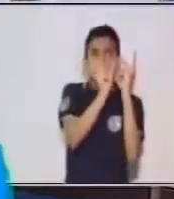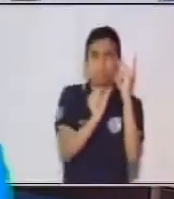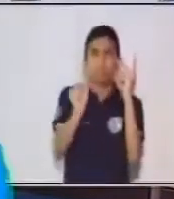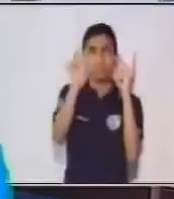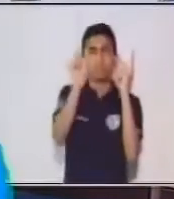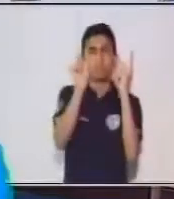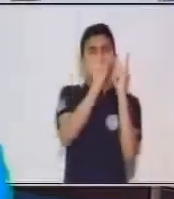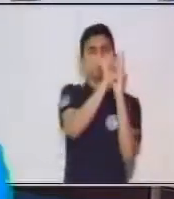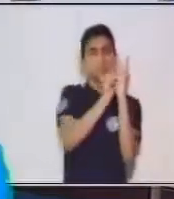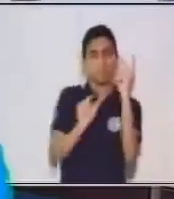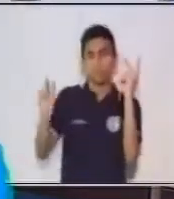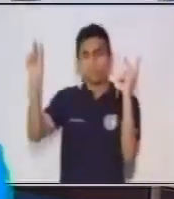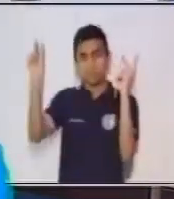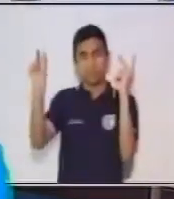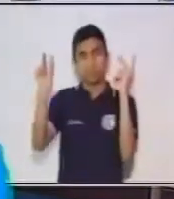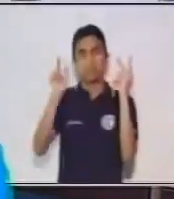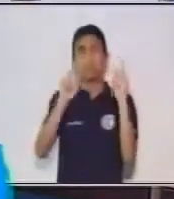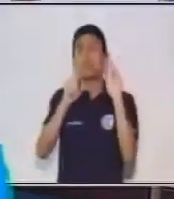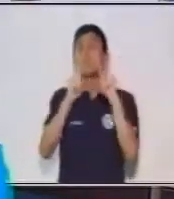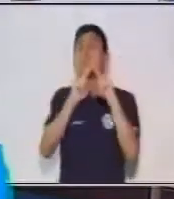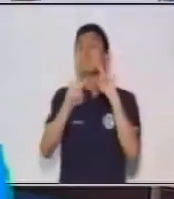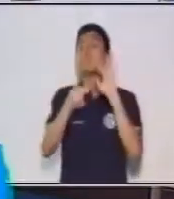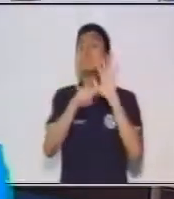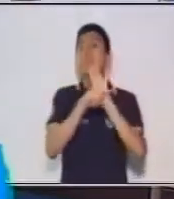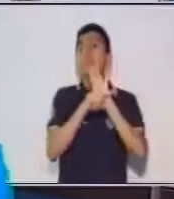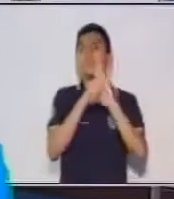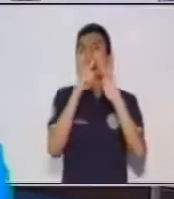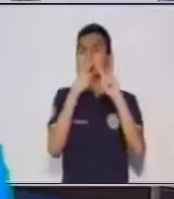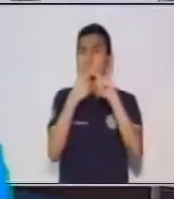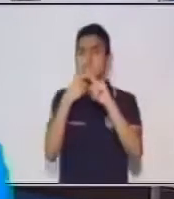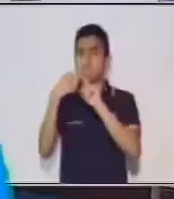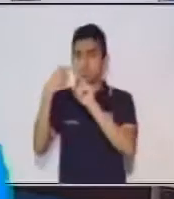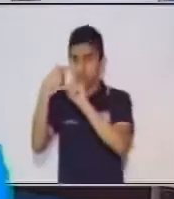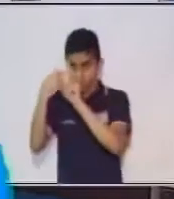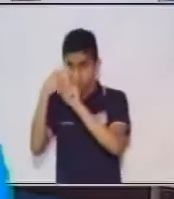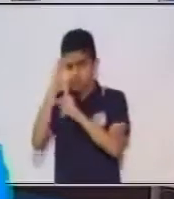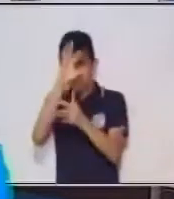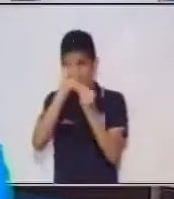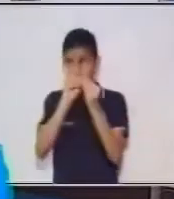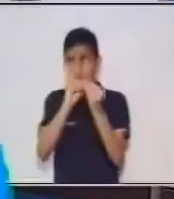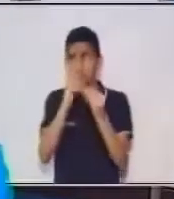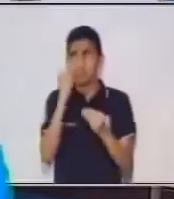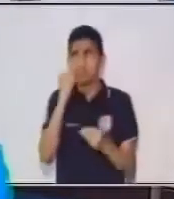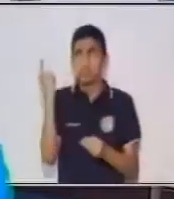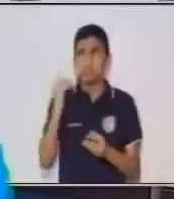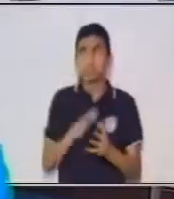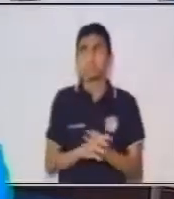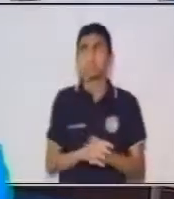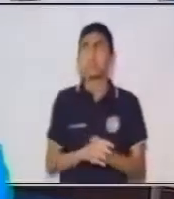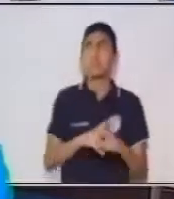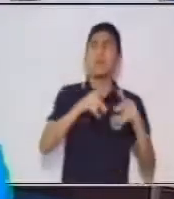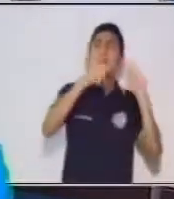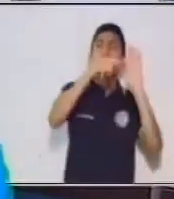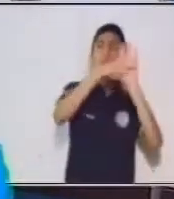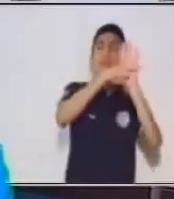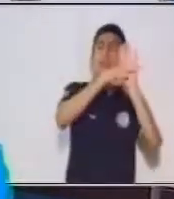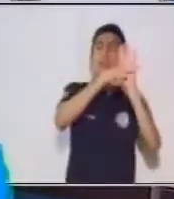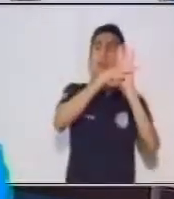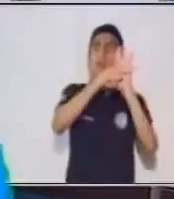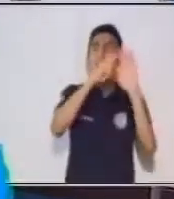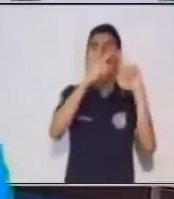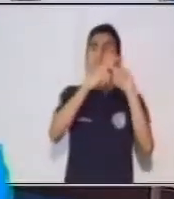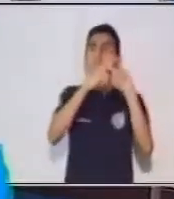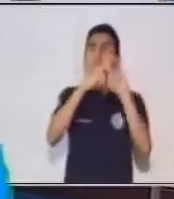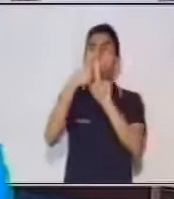menos. Luego, menos por más, porque voy a multiplicar estos dos signos, menos por más